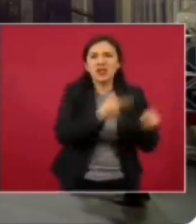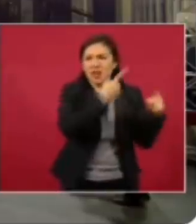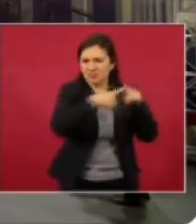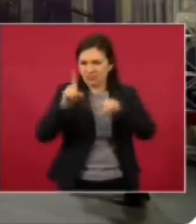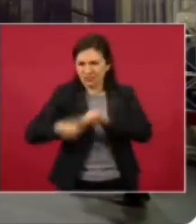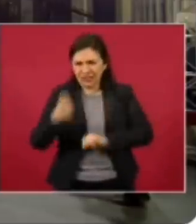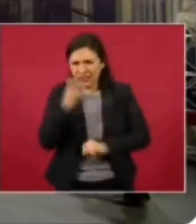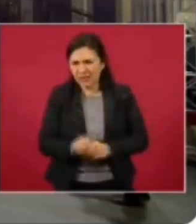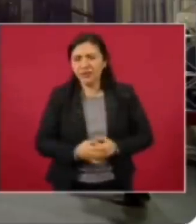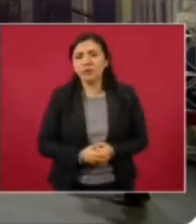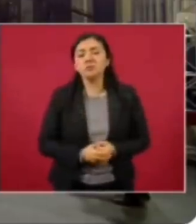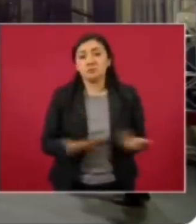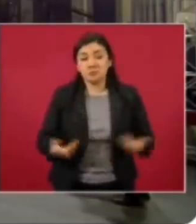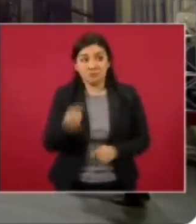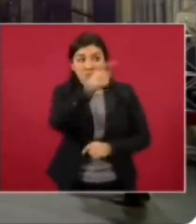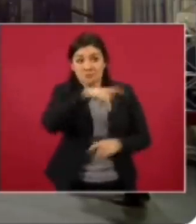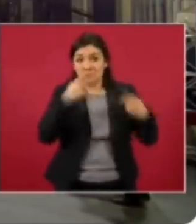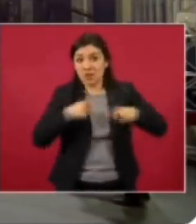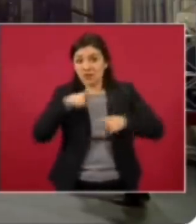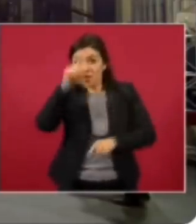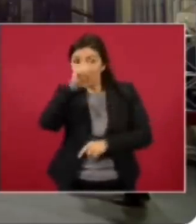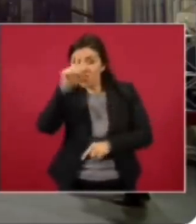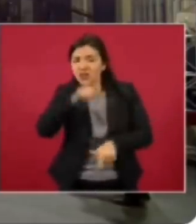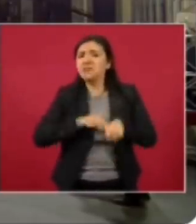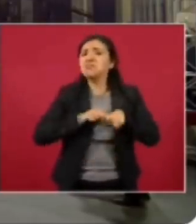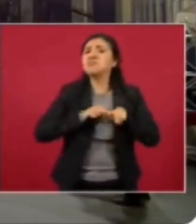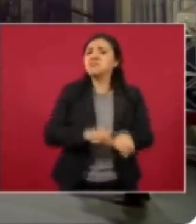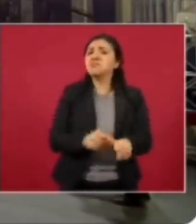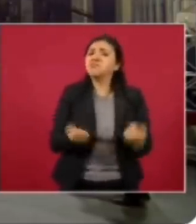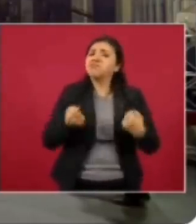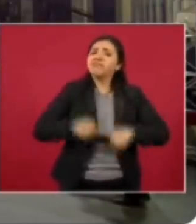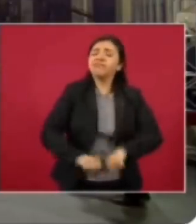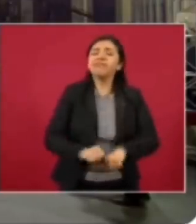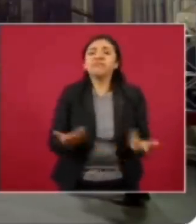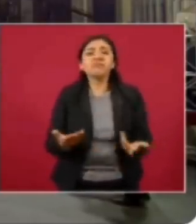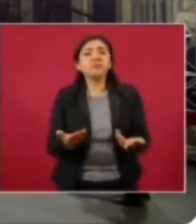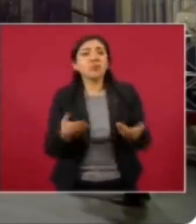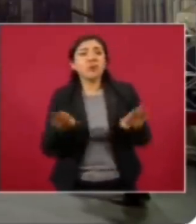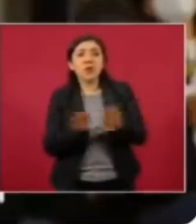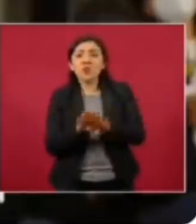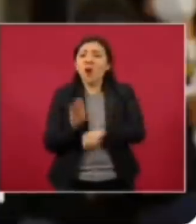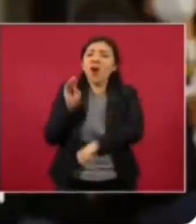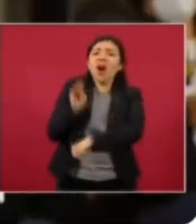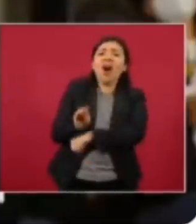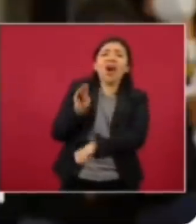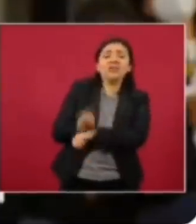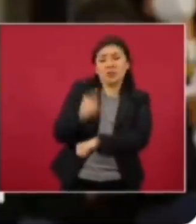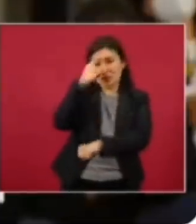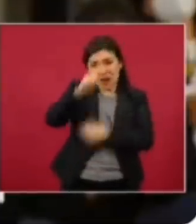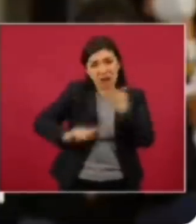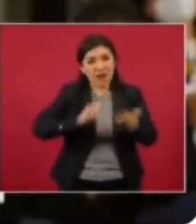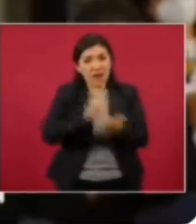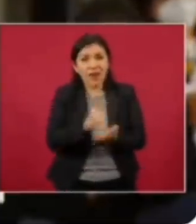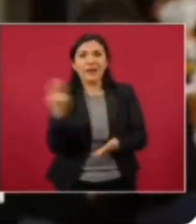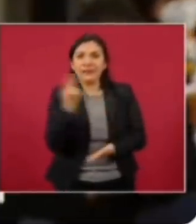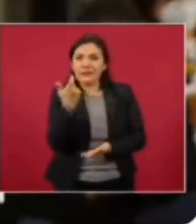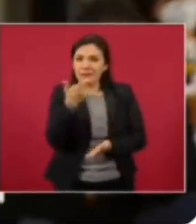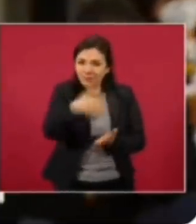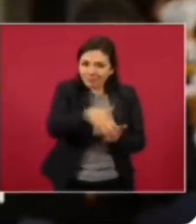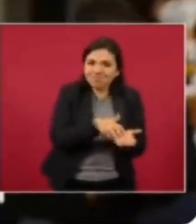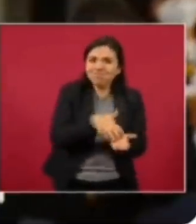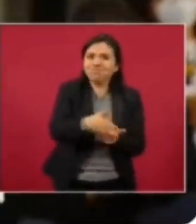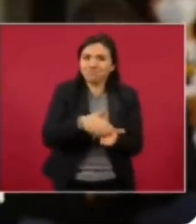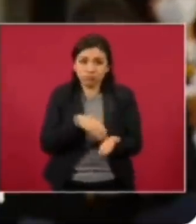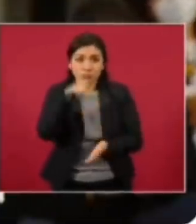esto. Es decir, estos consejeros siguen pues sin hacer caso a esta ley de austeridad que